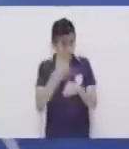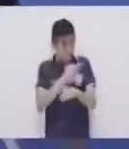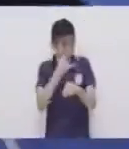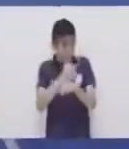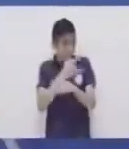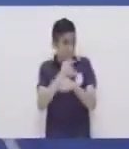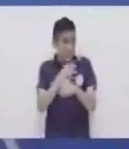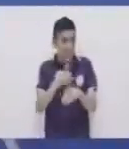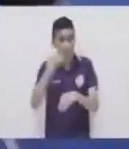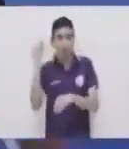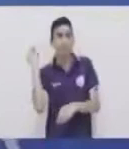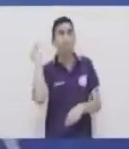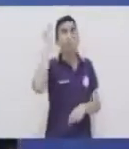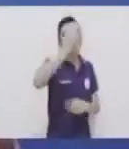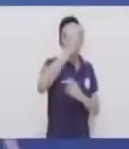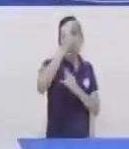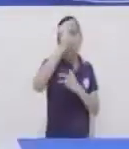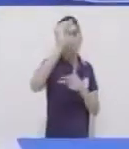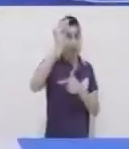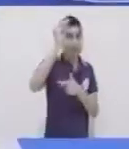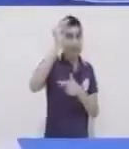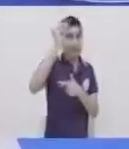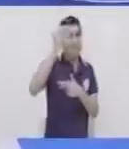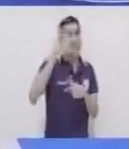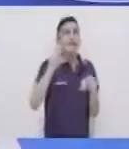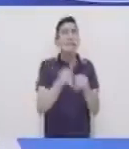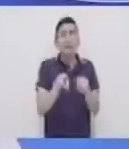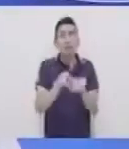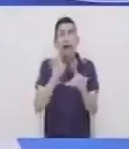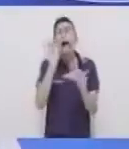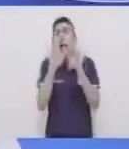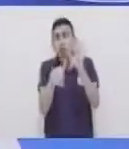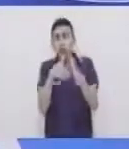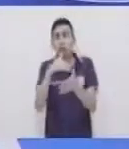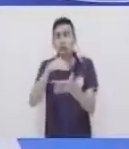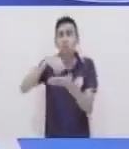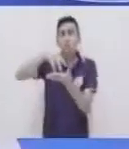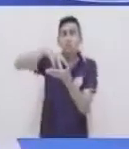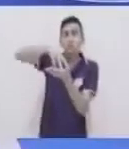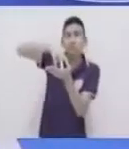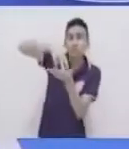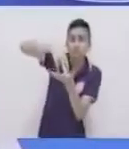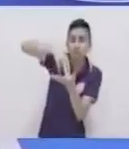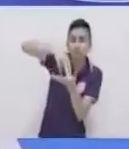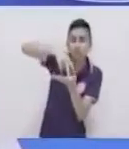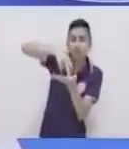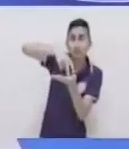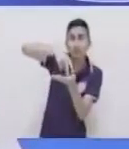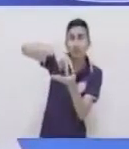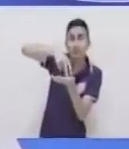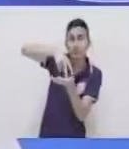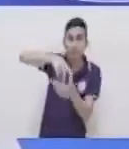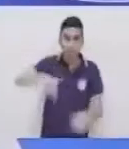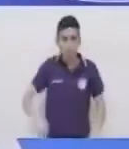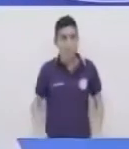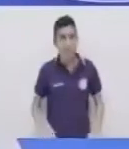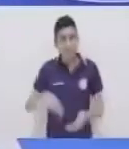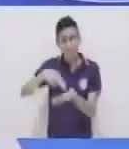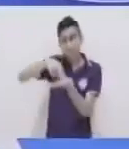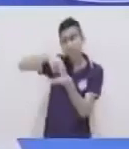realizar algunos lanzamientos, pero como también lo vamos a desplazar, vamos a hacer algunas rotaciones en miembros inferiores,